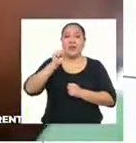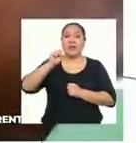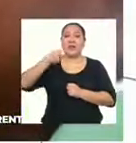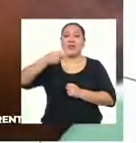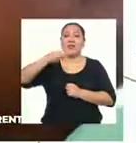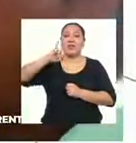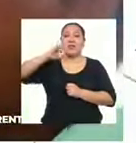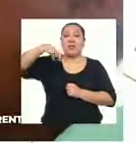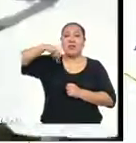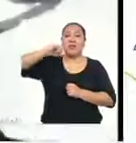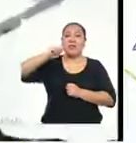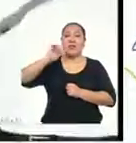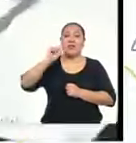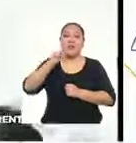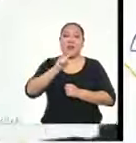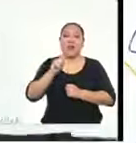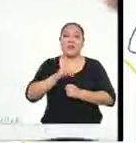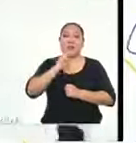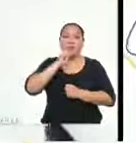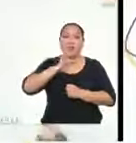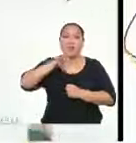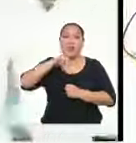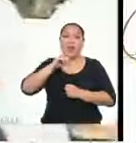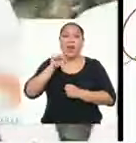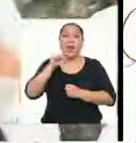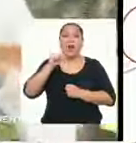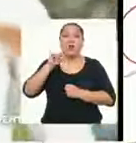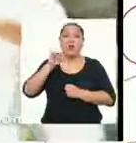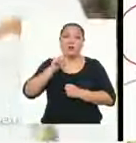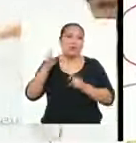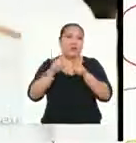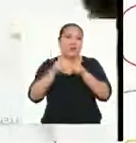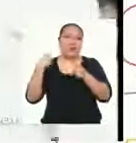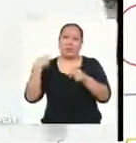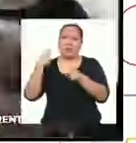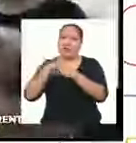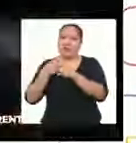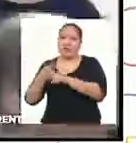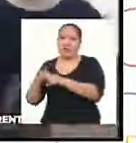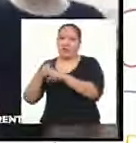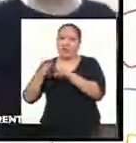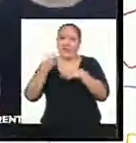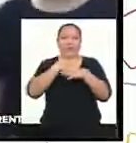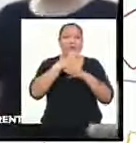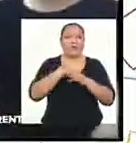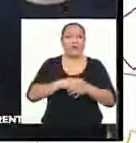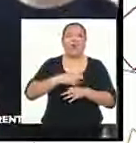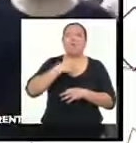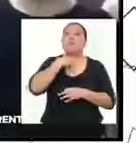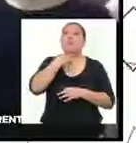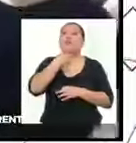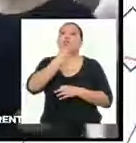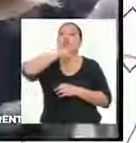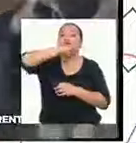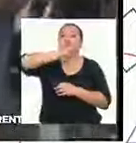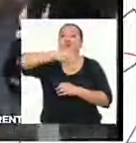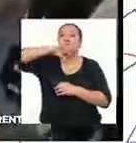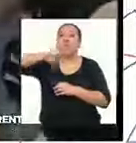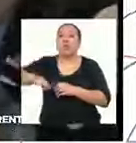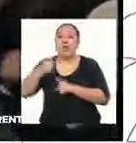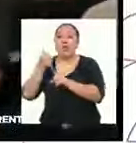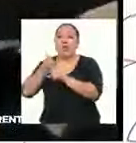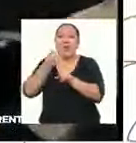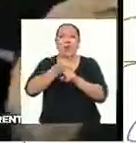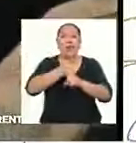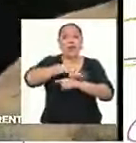Agustín, lo demuestra. Del mismo modo, el castellano y sus distintas formas, su variedad de tonos y sus regionalismos